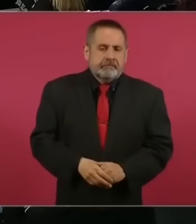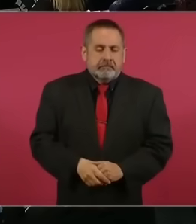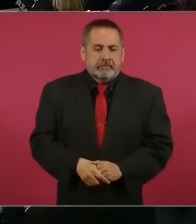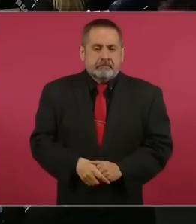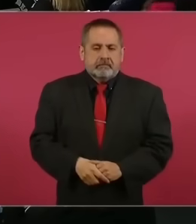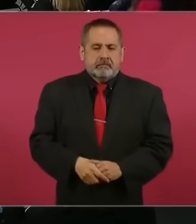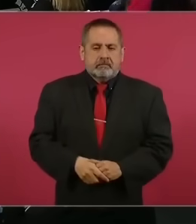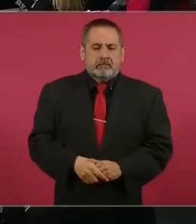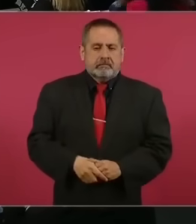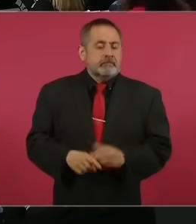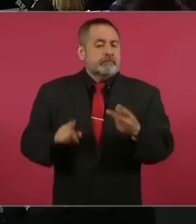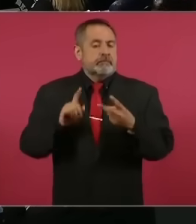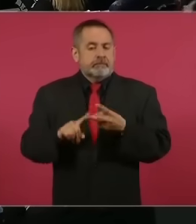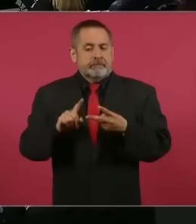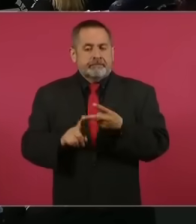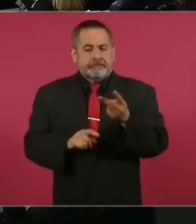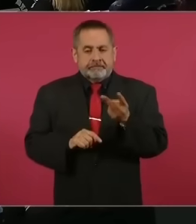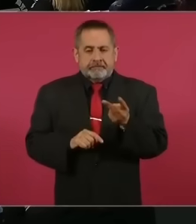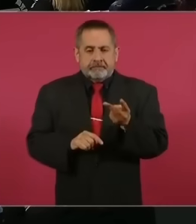Y lo segundo,